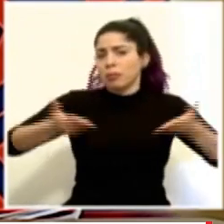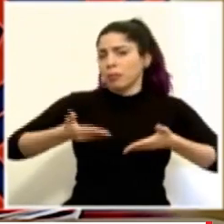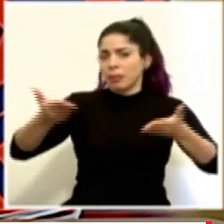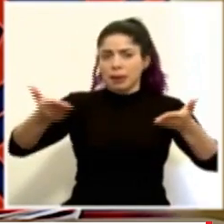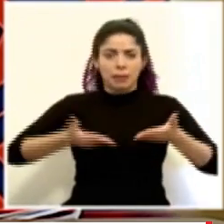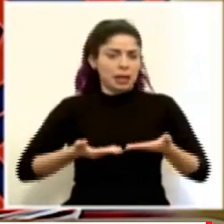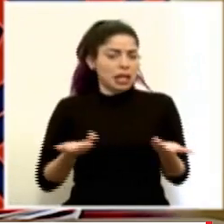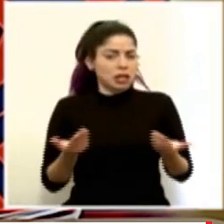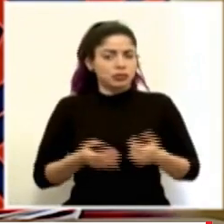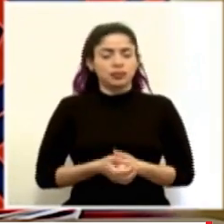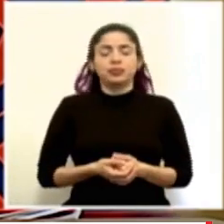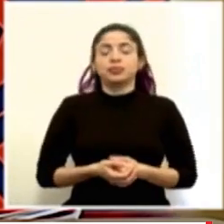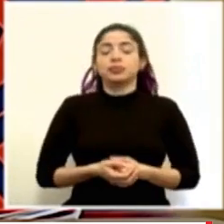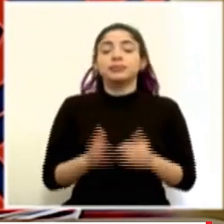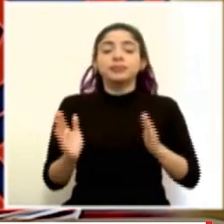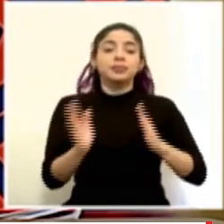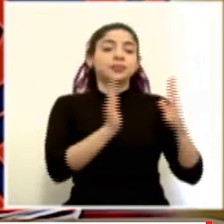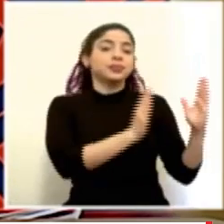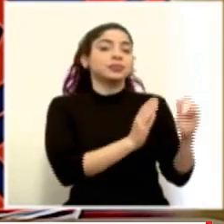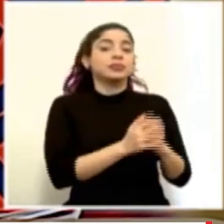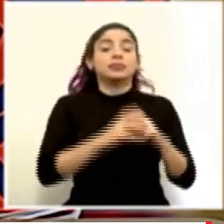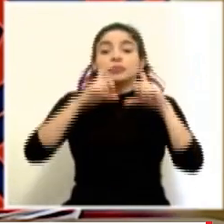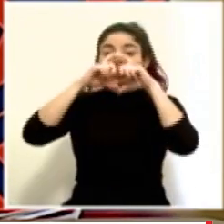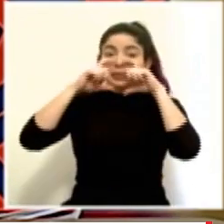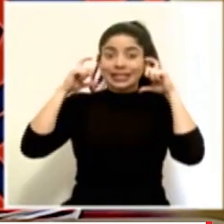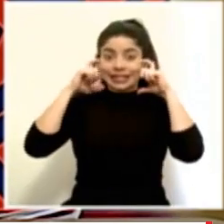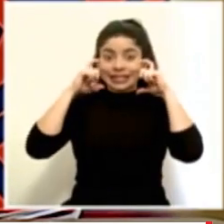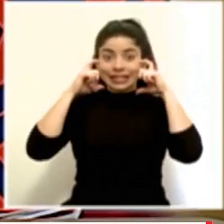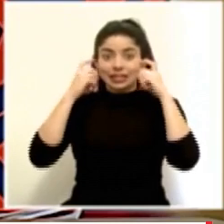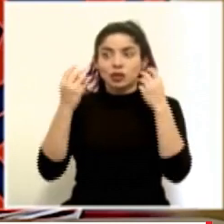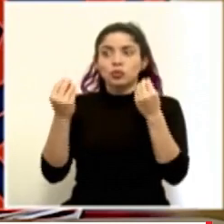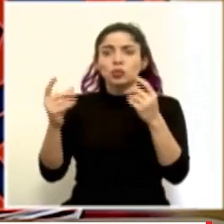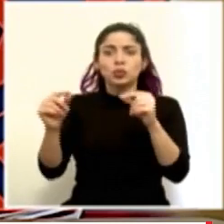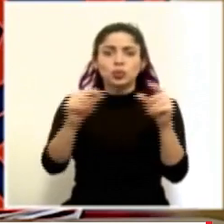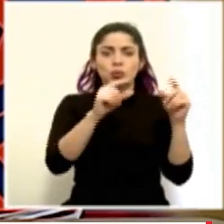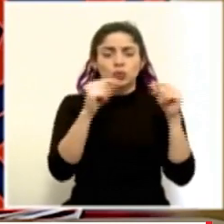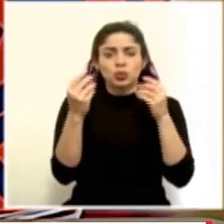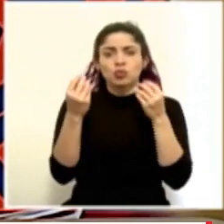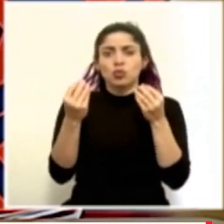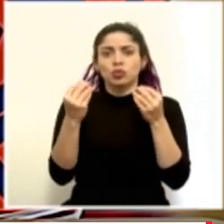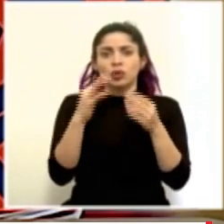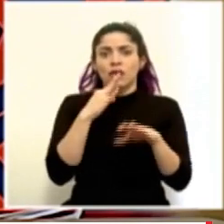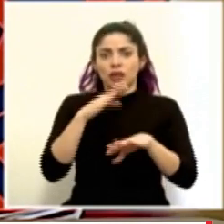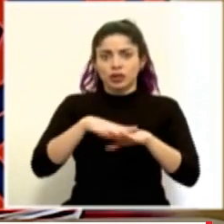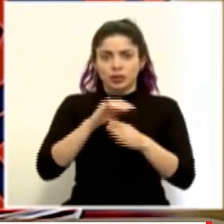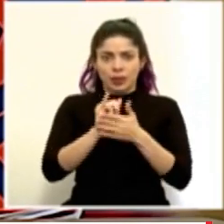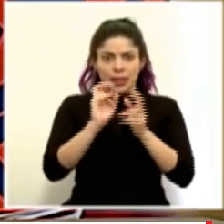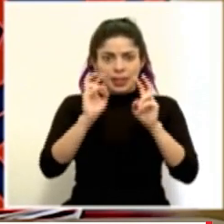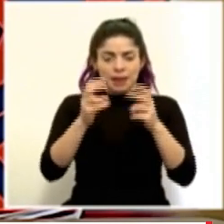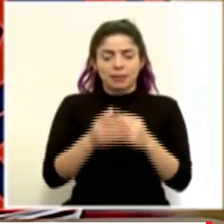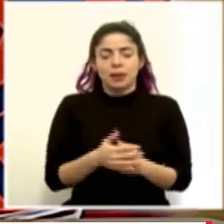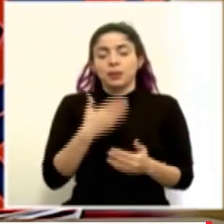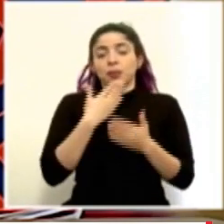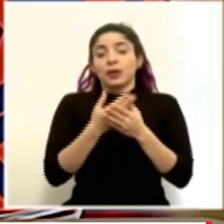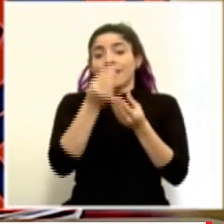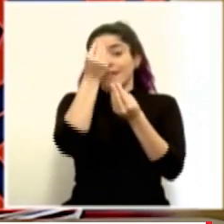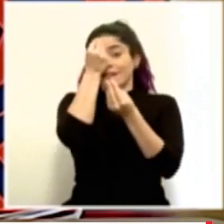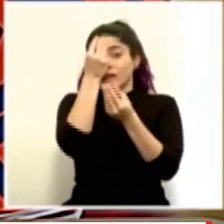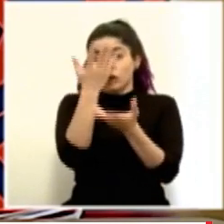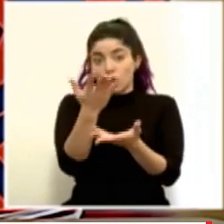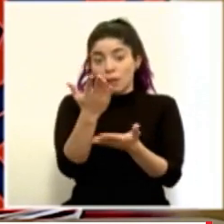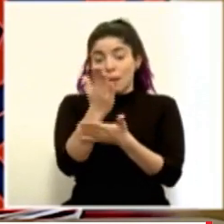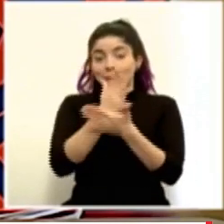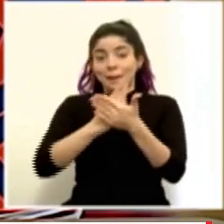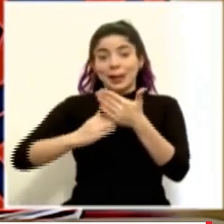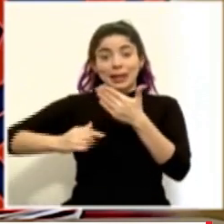sean. Con respecto a las mascarillas, que ha dado mucho de qué hablar, bueno, el informe que tenemos de